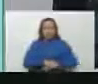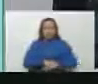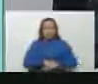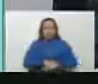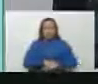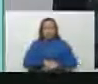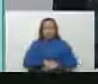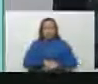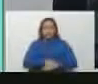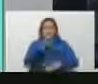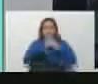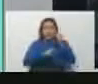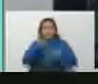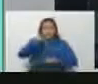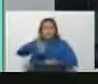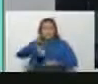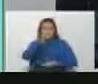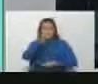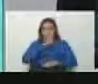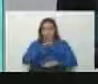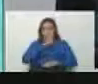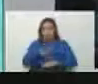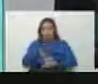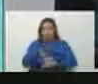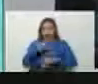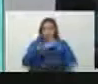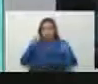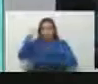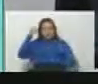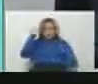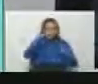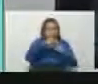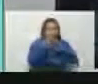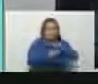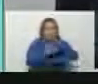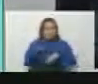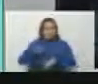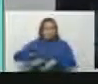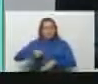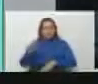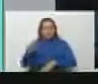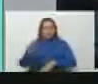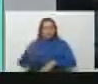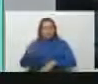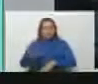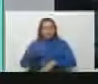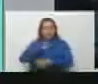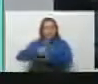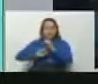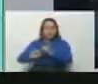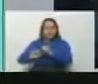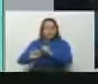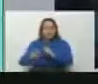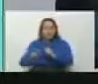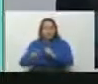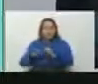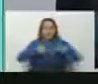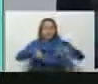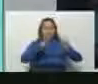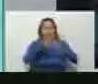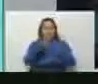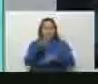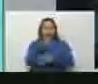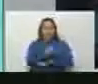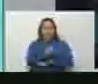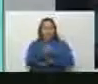inclusive este año, haciendo énfasis de que la base fundamental para la defensa de esos valores parte